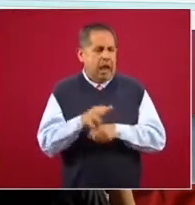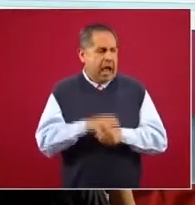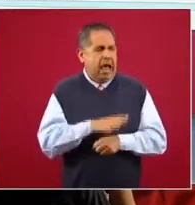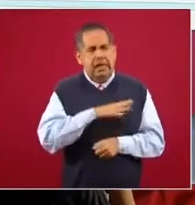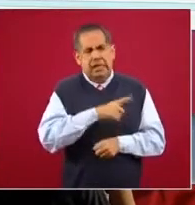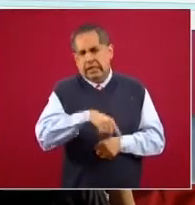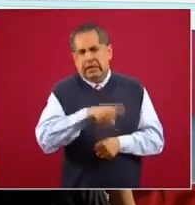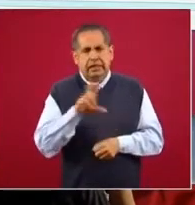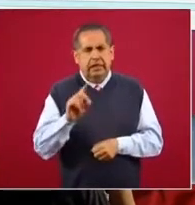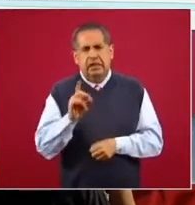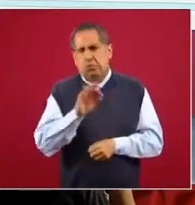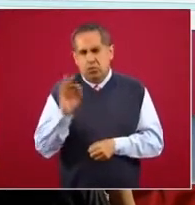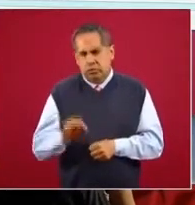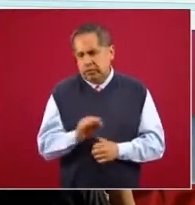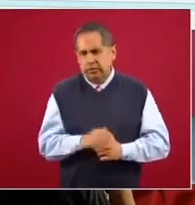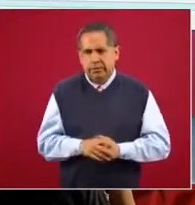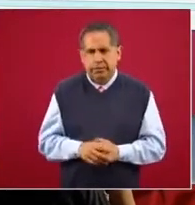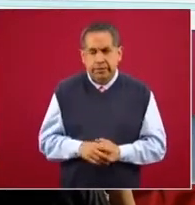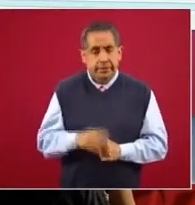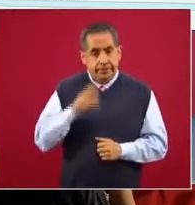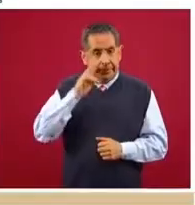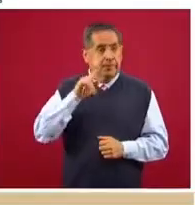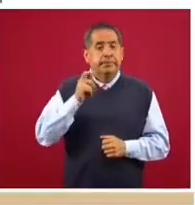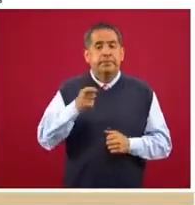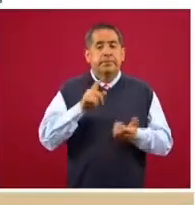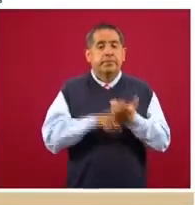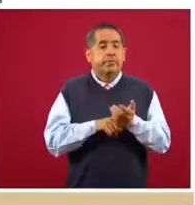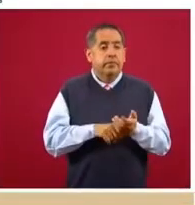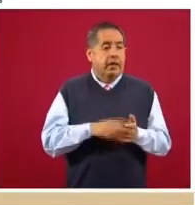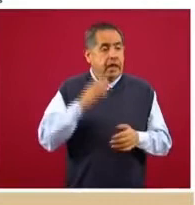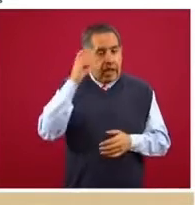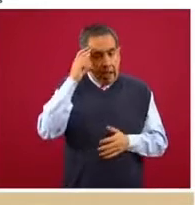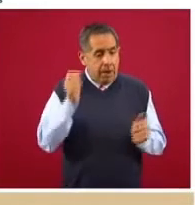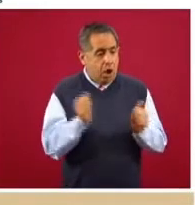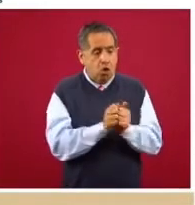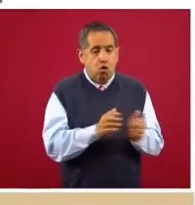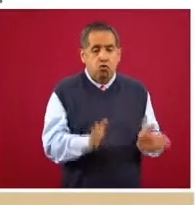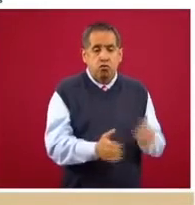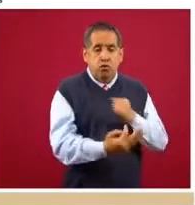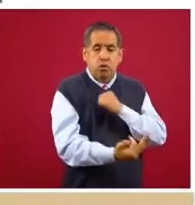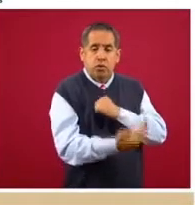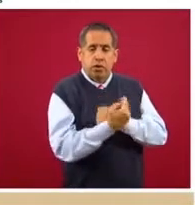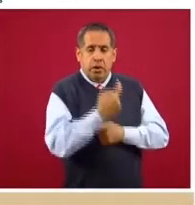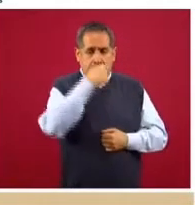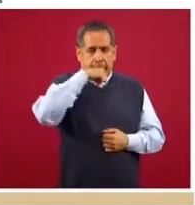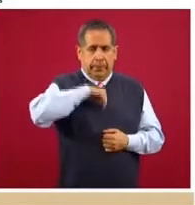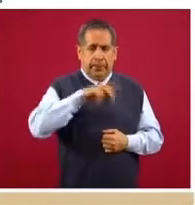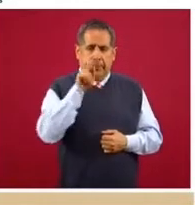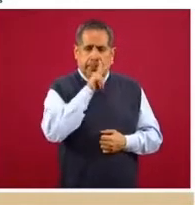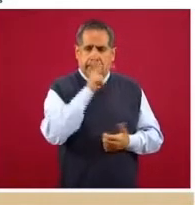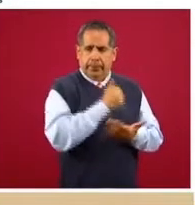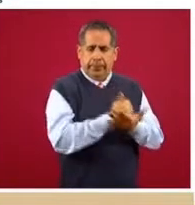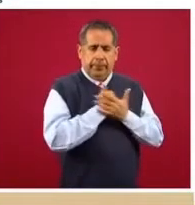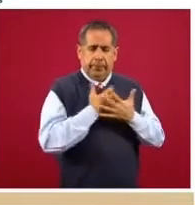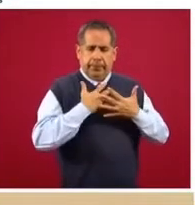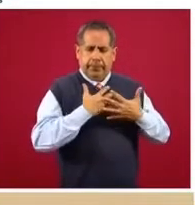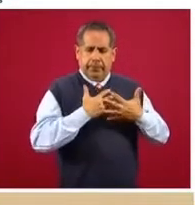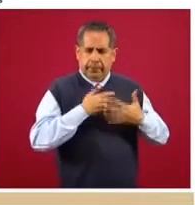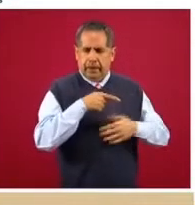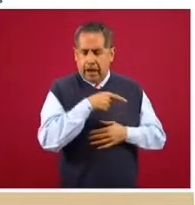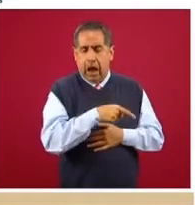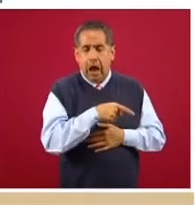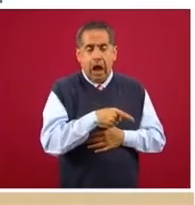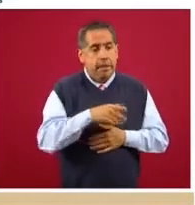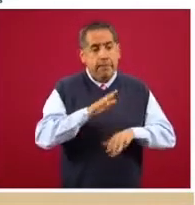siguiente diapositiva, veremos ahora la ocupación de las camas con ventilador, que precisamente se destinan a los